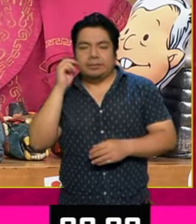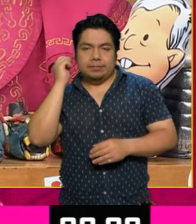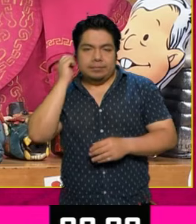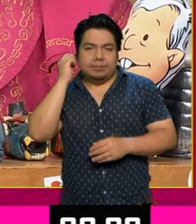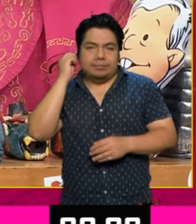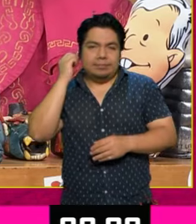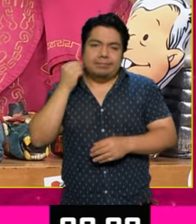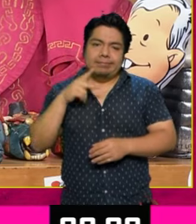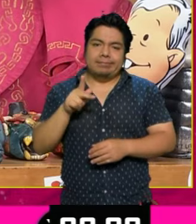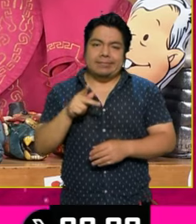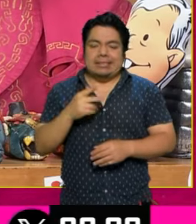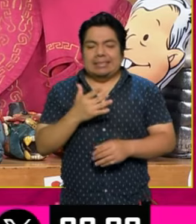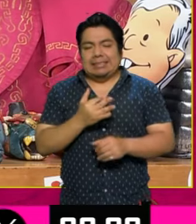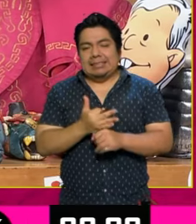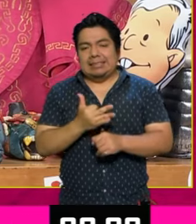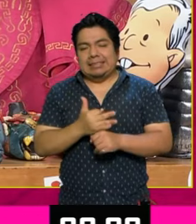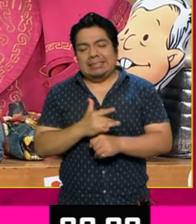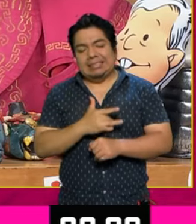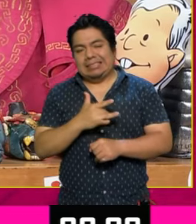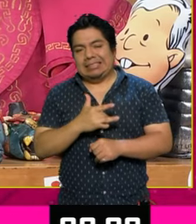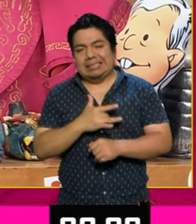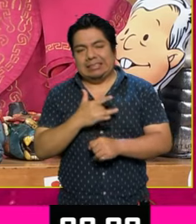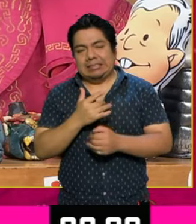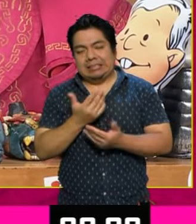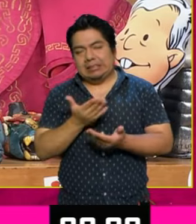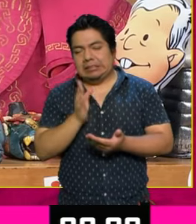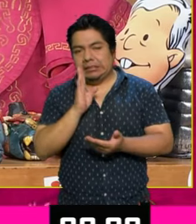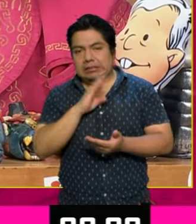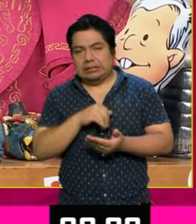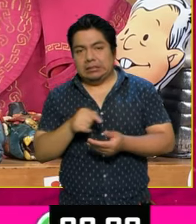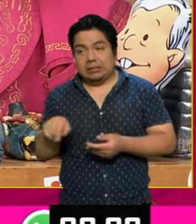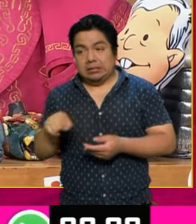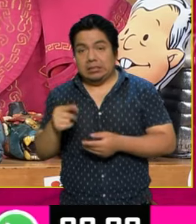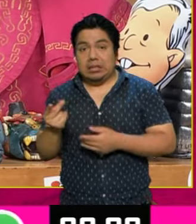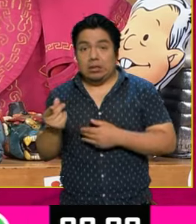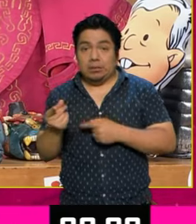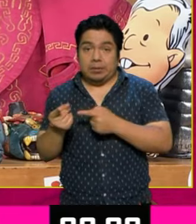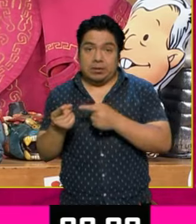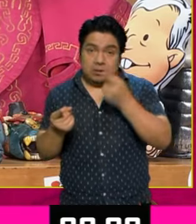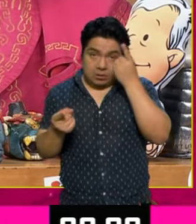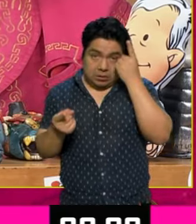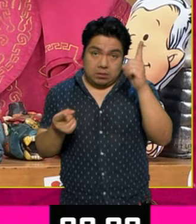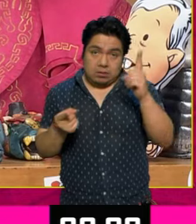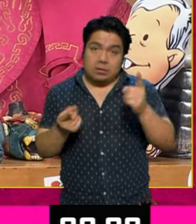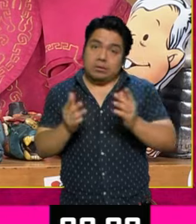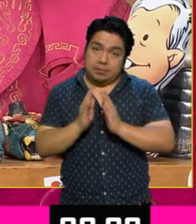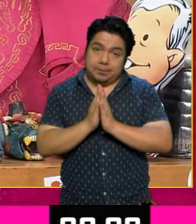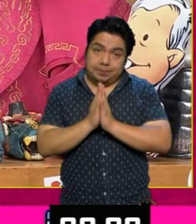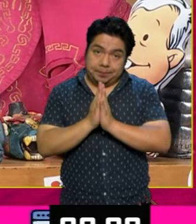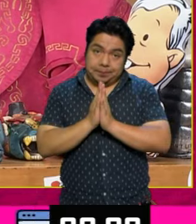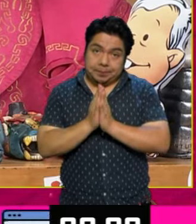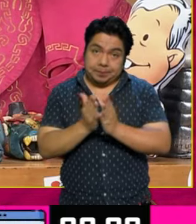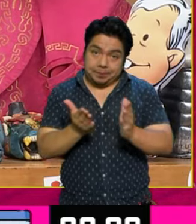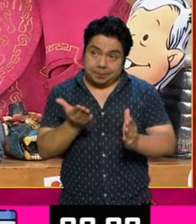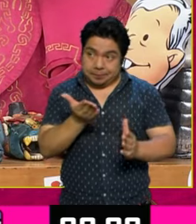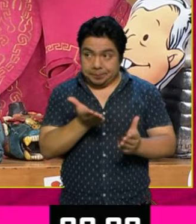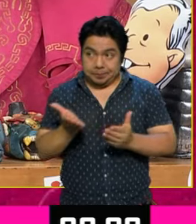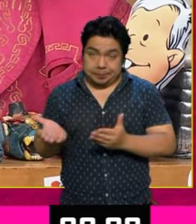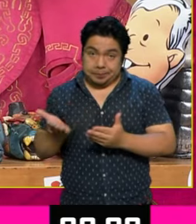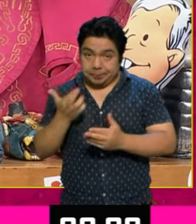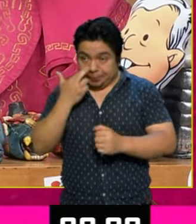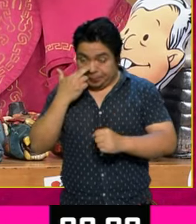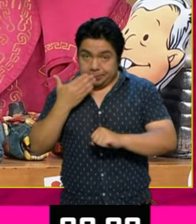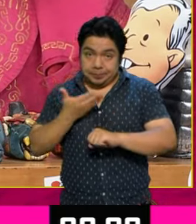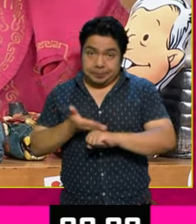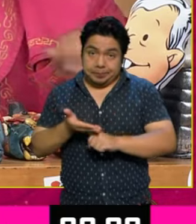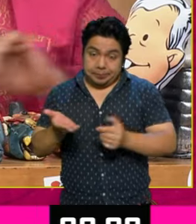aún continúa delicada de salud. Se le pide, oiga, a los dueños de los perros, por favor, dignifiquen sus actos,